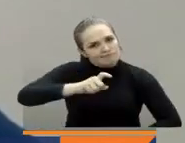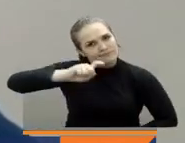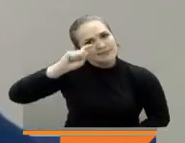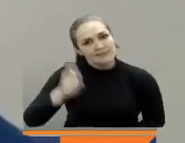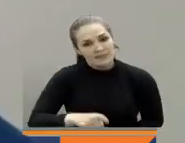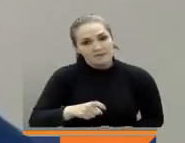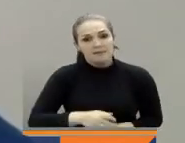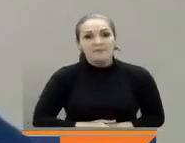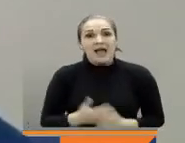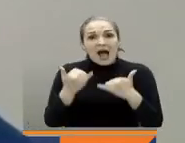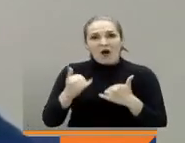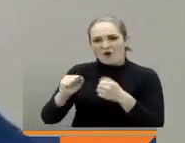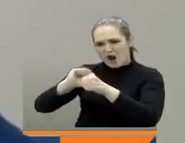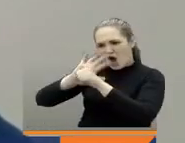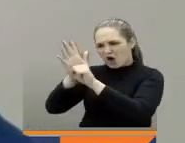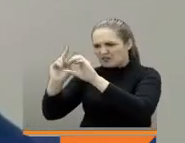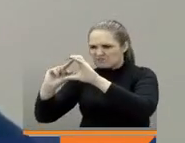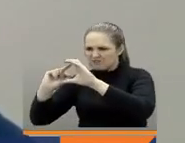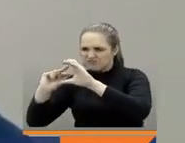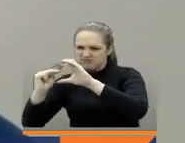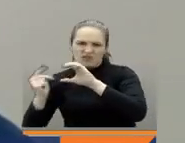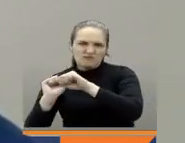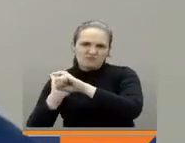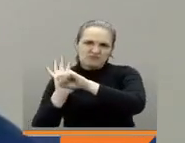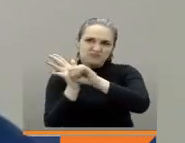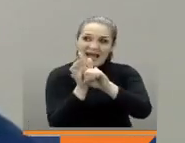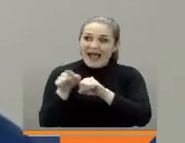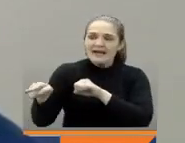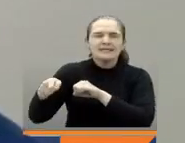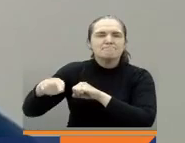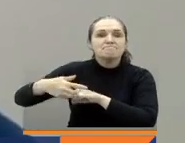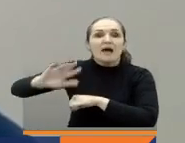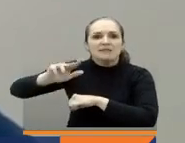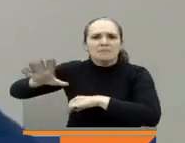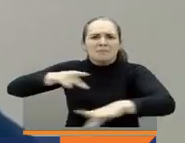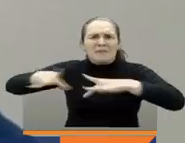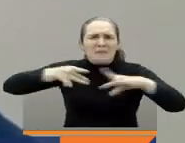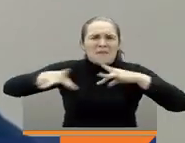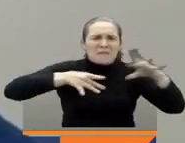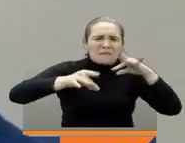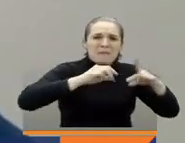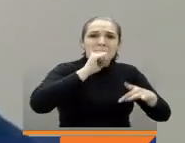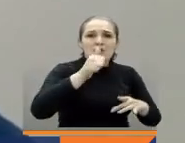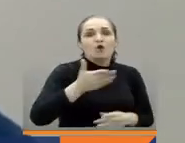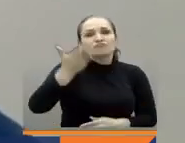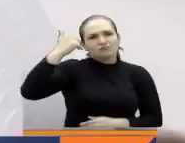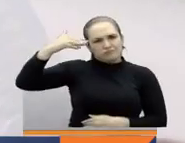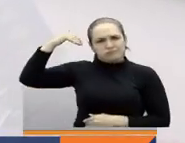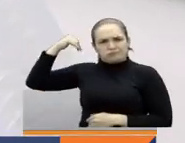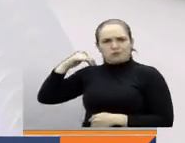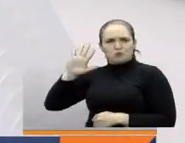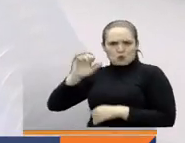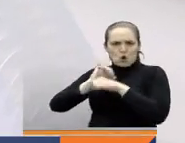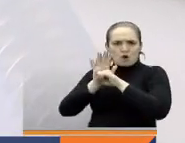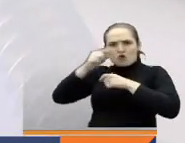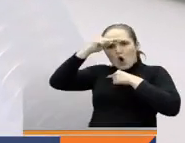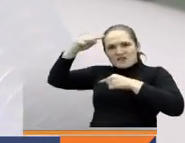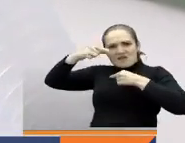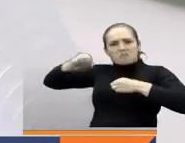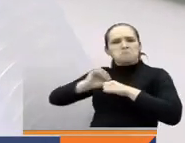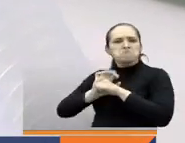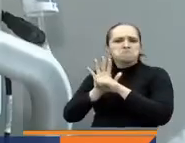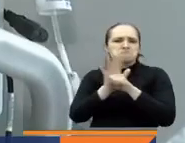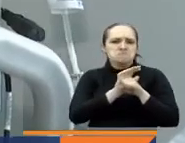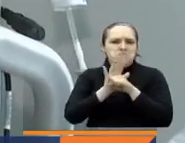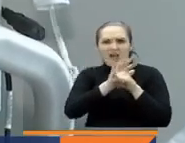variante hasta un 75% más contagiosa que el virus usual. Sin embargo, ha sido comprobado